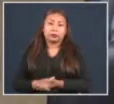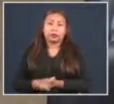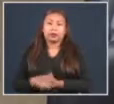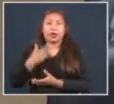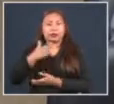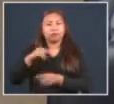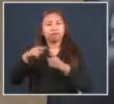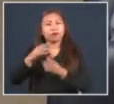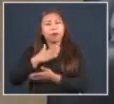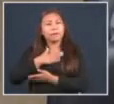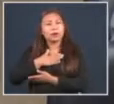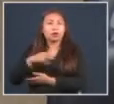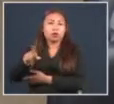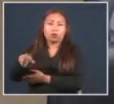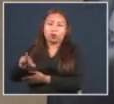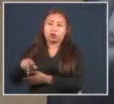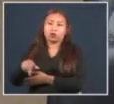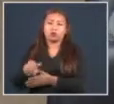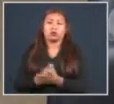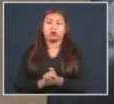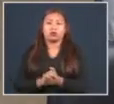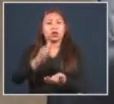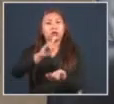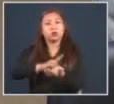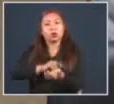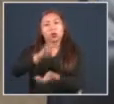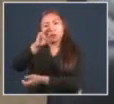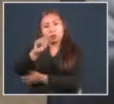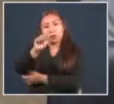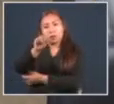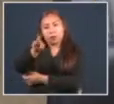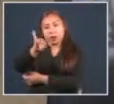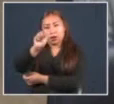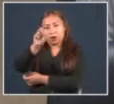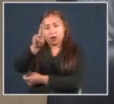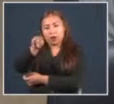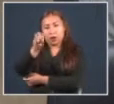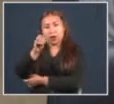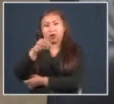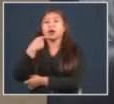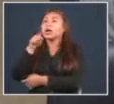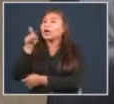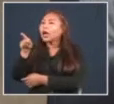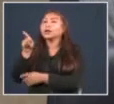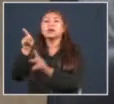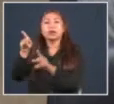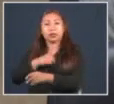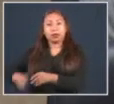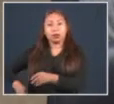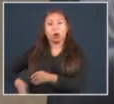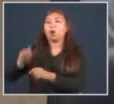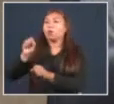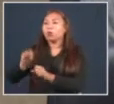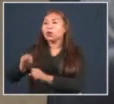compañero de Colón, el doctor Mariano, donde es mi doctor, para los que no sepan y pueden preguntarle a él, es mi doctor